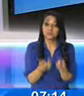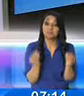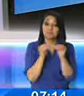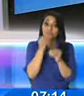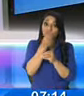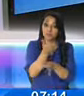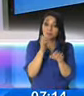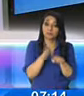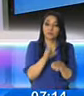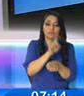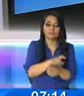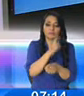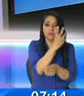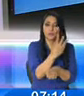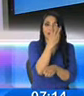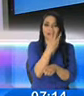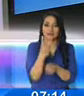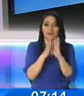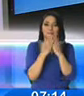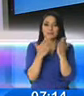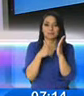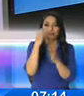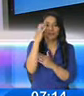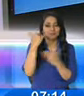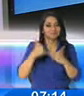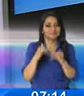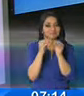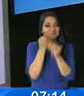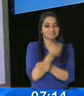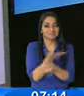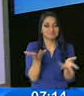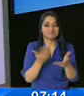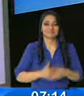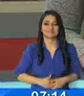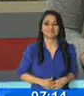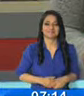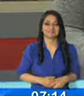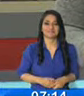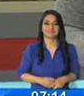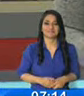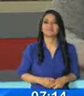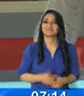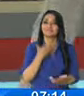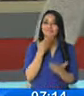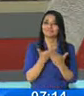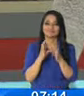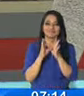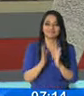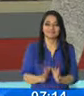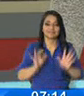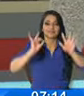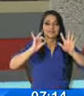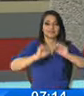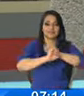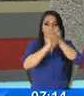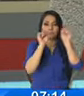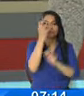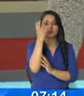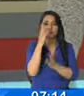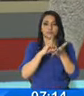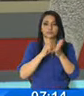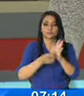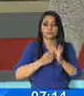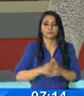puede ingresar en www.elcomercio.com continuamos con más información adelante gracias Ana velencia 7 de la mañana con 14